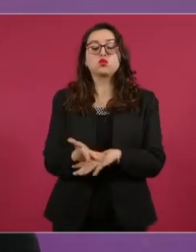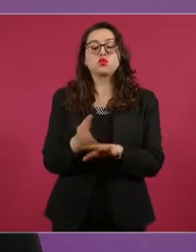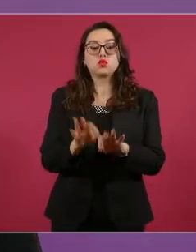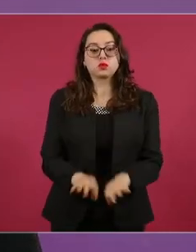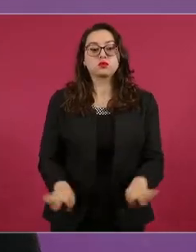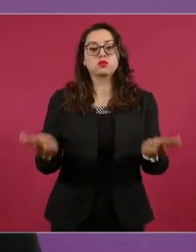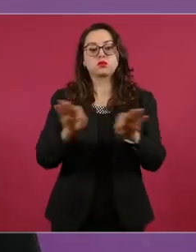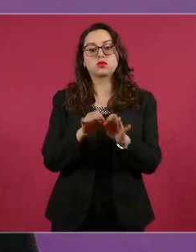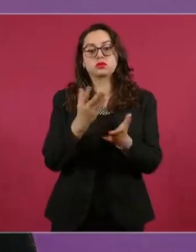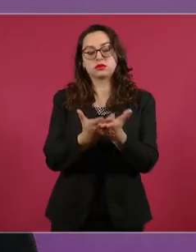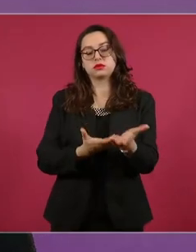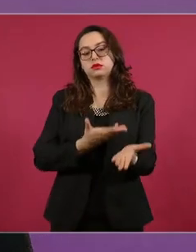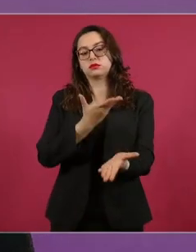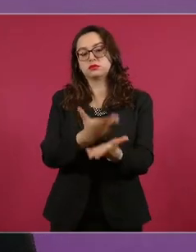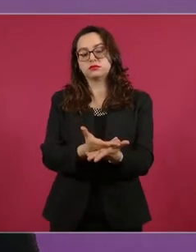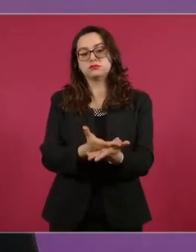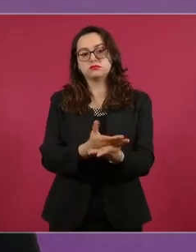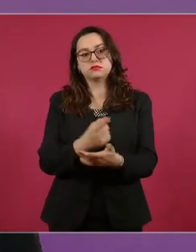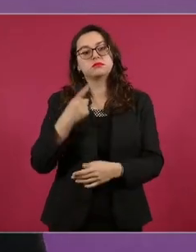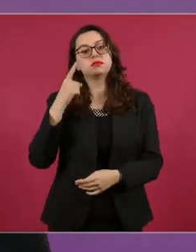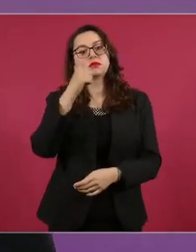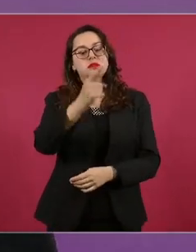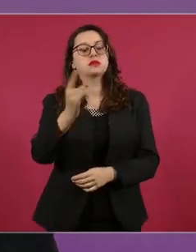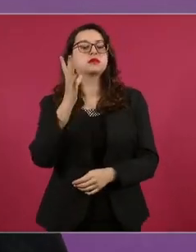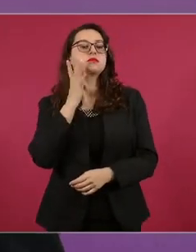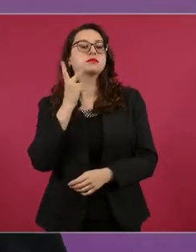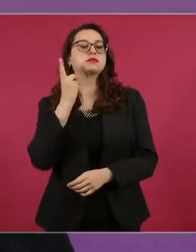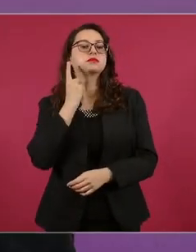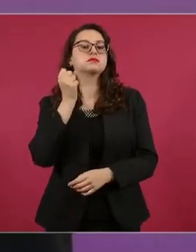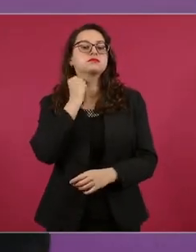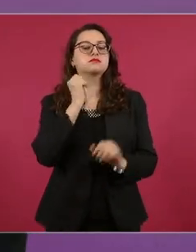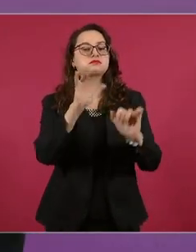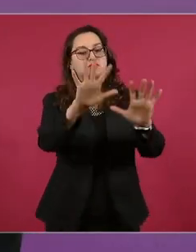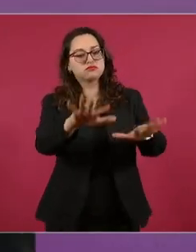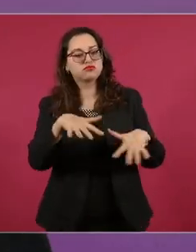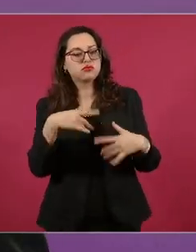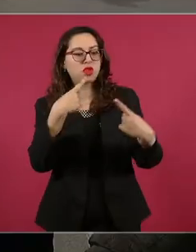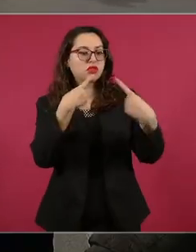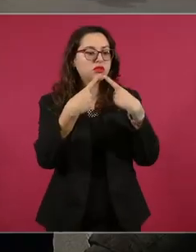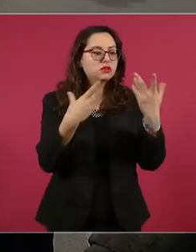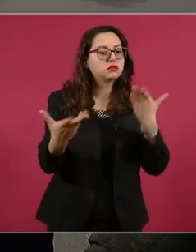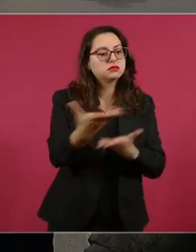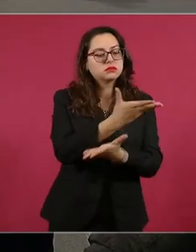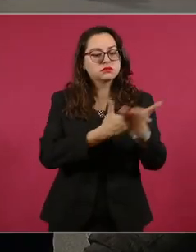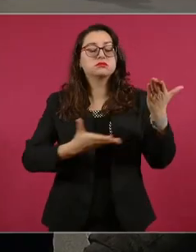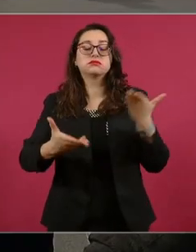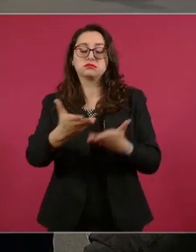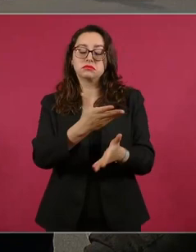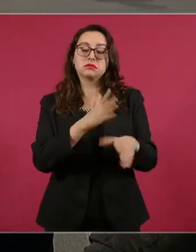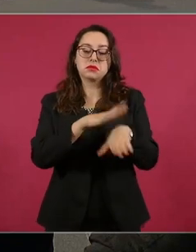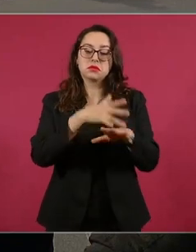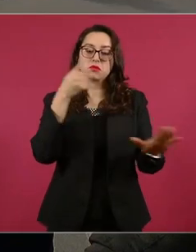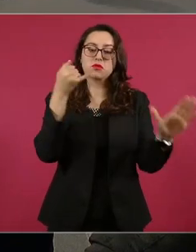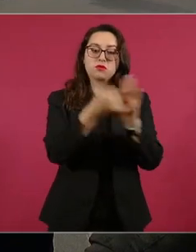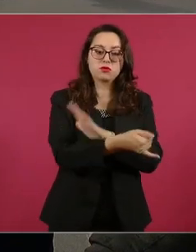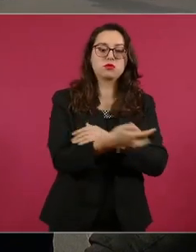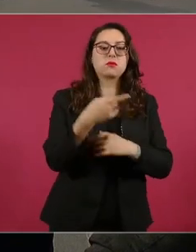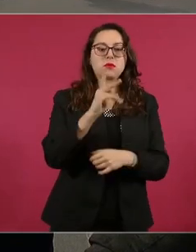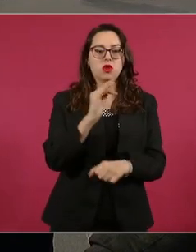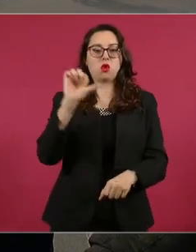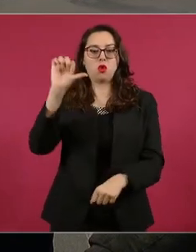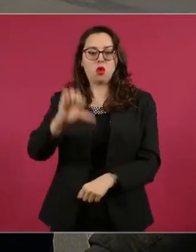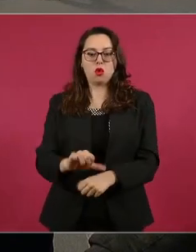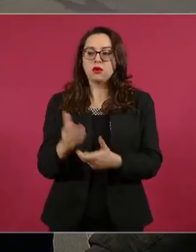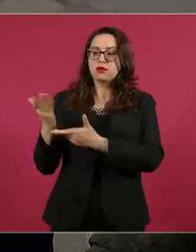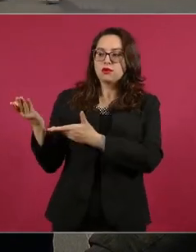que habrá de discutirse en el seno del Congreso. Le vamos a pasar la palabra para que pueda explicarnos a mayor detalle. Adelante, Adel. Gracias,